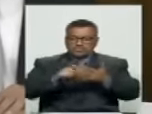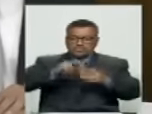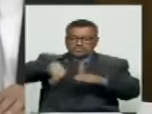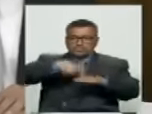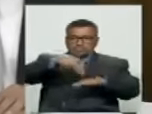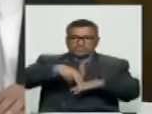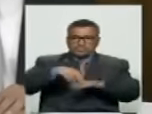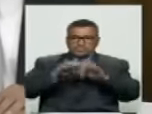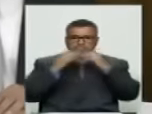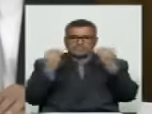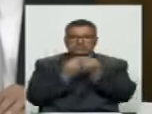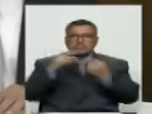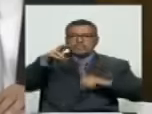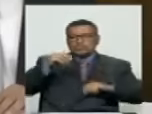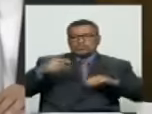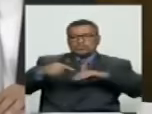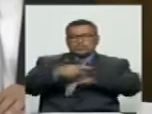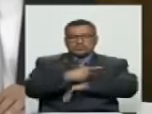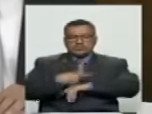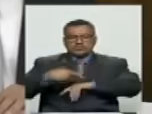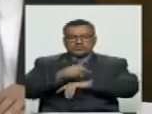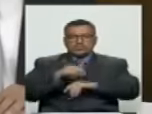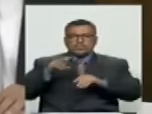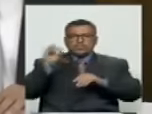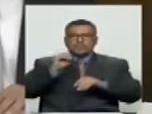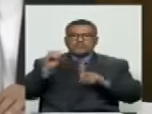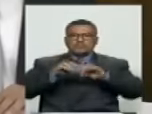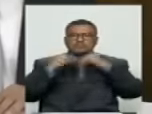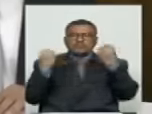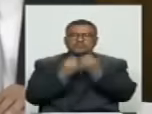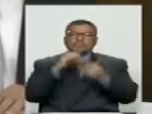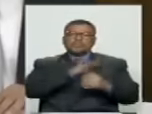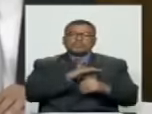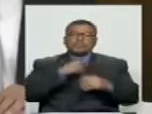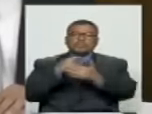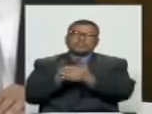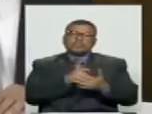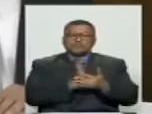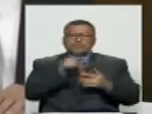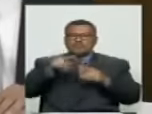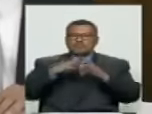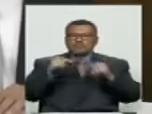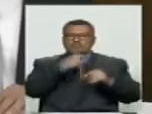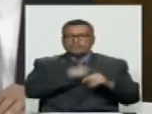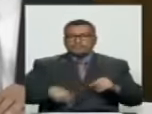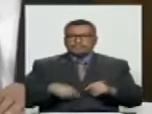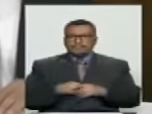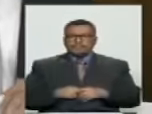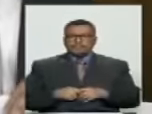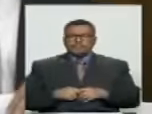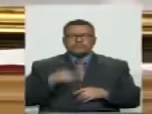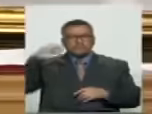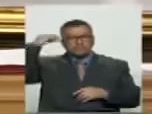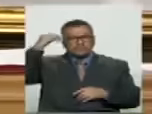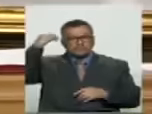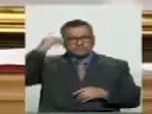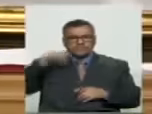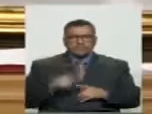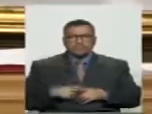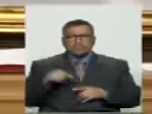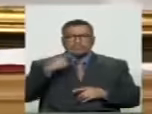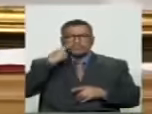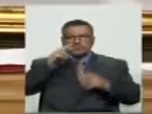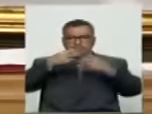de Organizaciones No Gubernamentales y Organizaciones Sociales Sin Fines de Lucro. Es todo, presidente. En consideración al